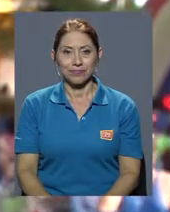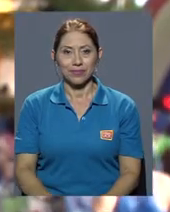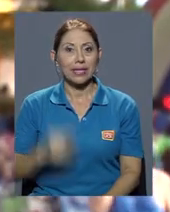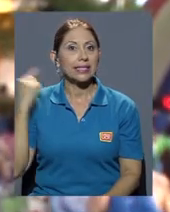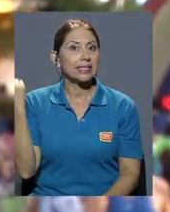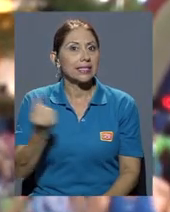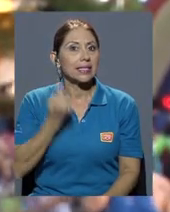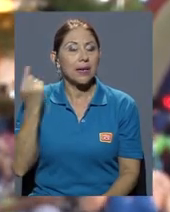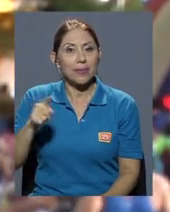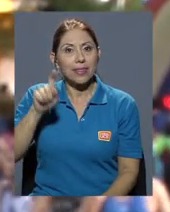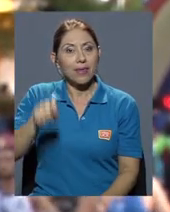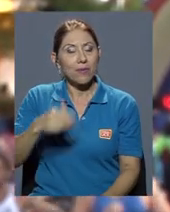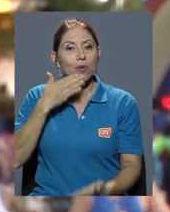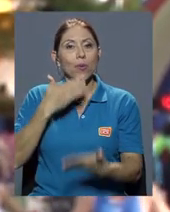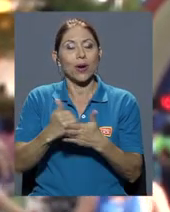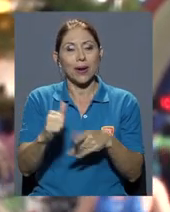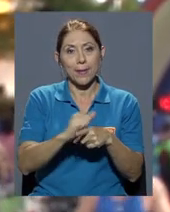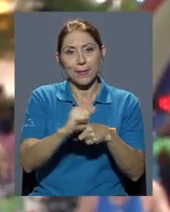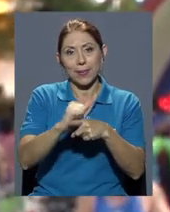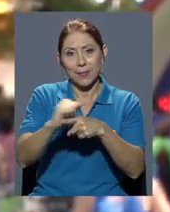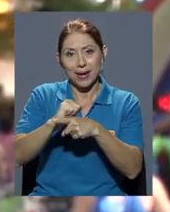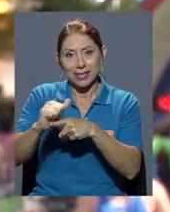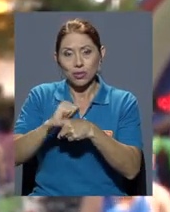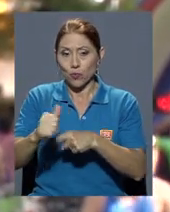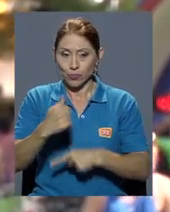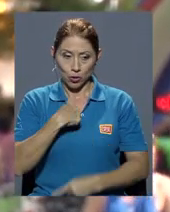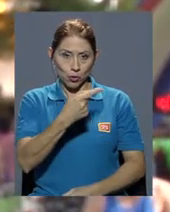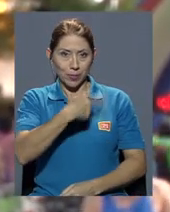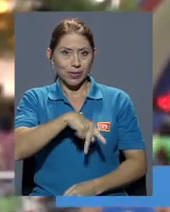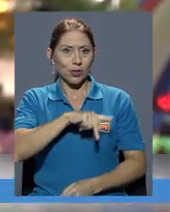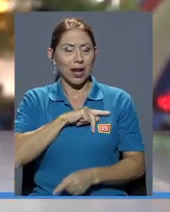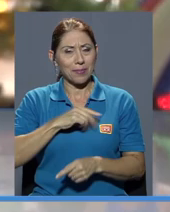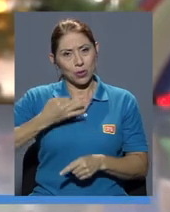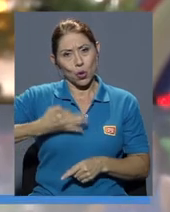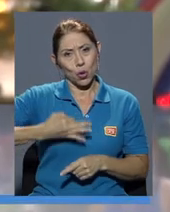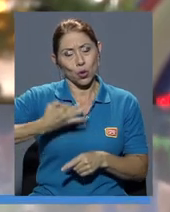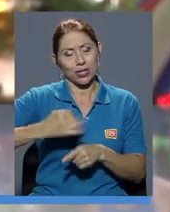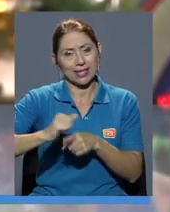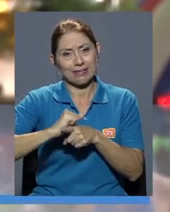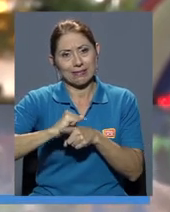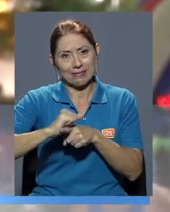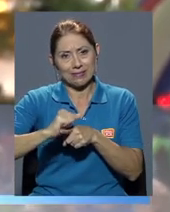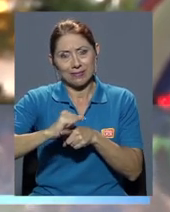Siempre hay que mantener una buena preparación. Yo en lo personal entreno todos los días.